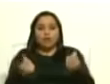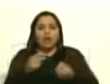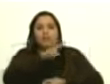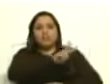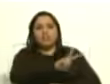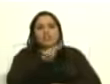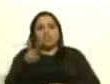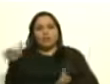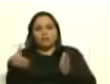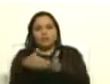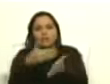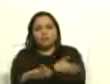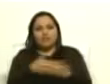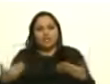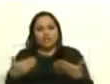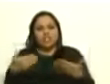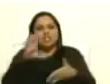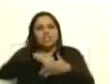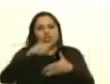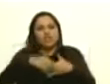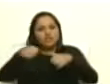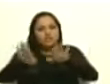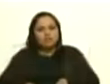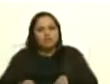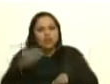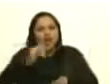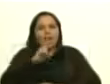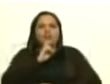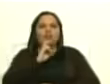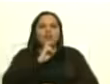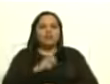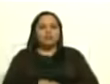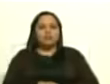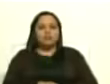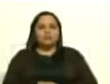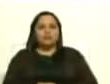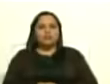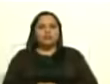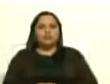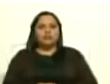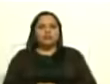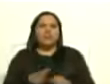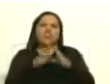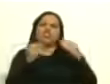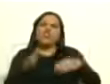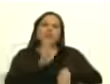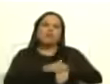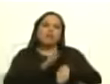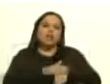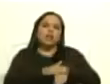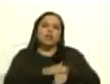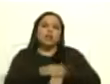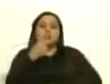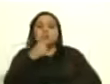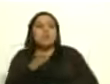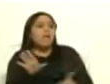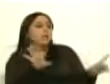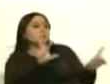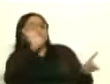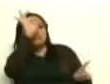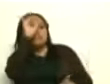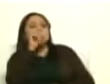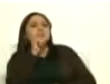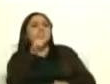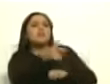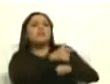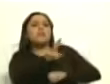millones de dólares líquidos congelados que incluyen el oro, y todo bajo la excusa de que no saben cuál es el gobierno de Venezuela o